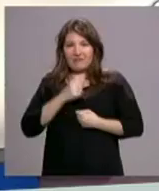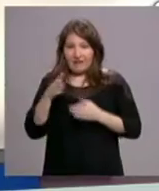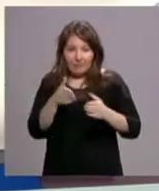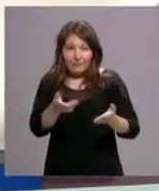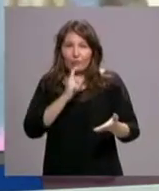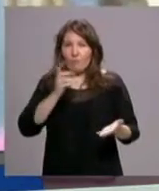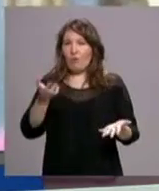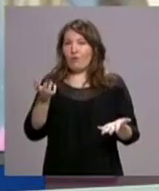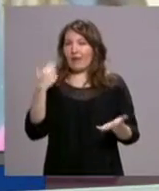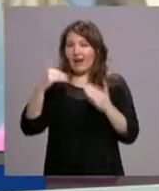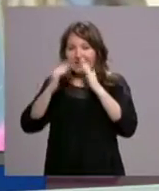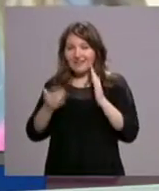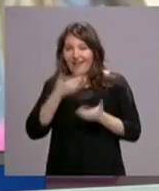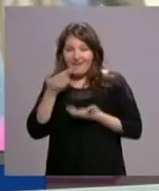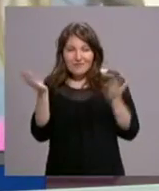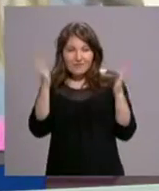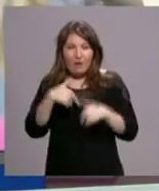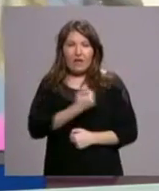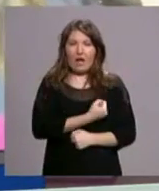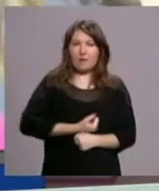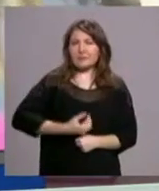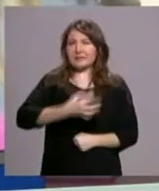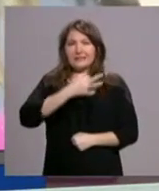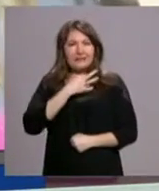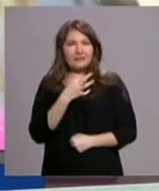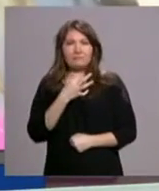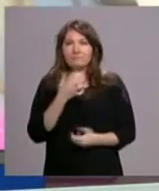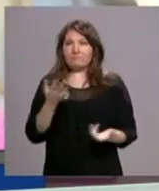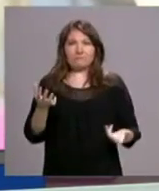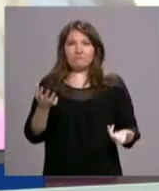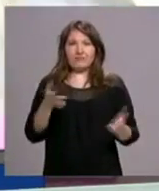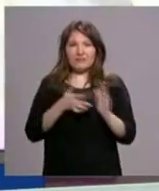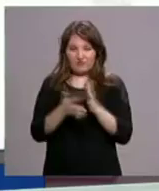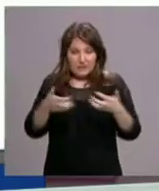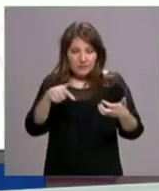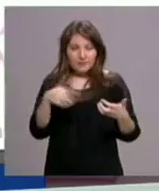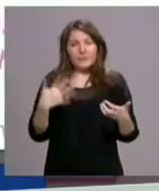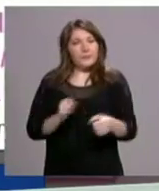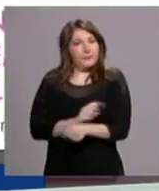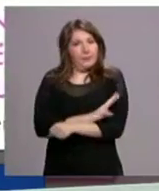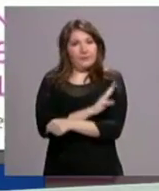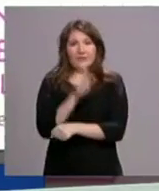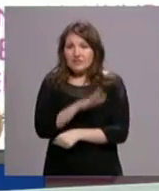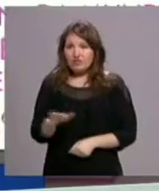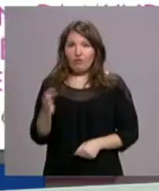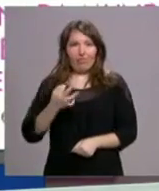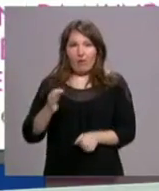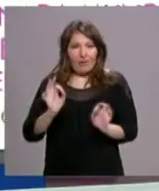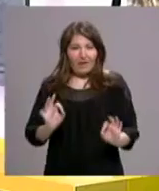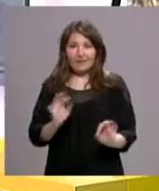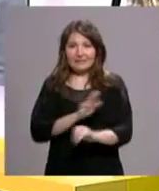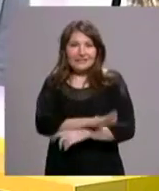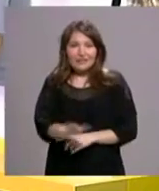poder estudiar y jugar, con hambre y con sed. No les dejamos, o sea, los niños tienen que ser niños, Rufino. ¿Qué podemos hacer para que